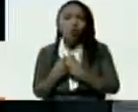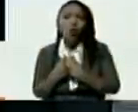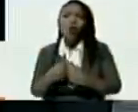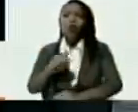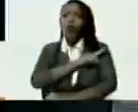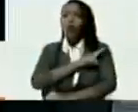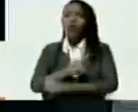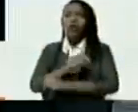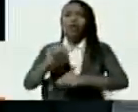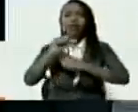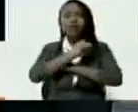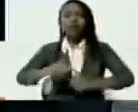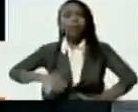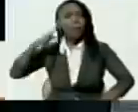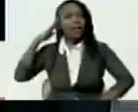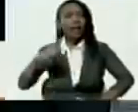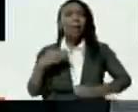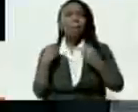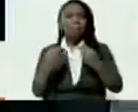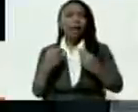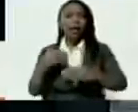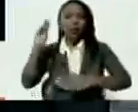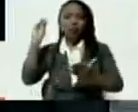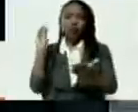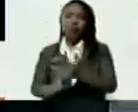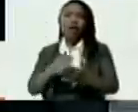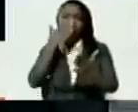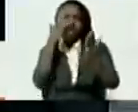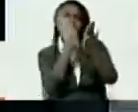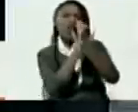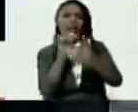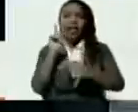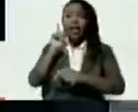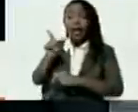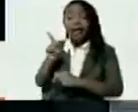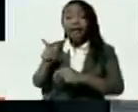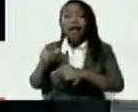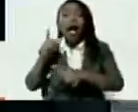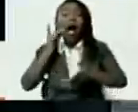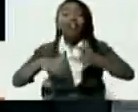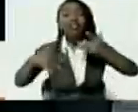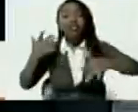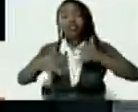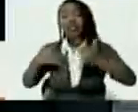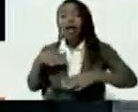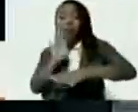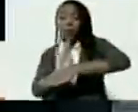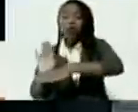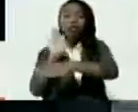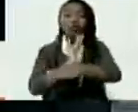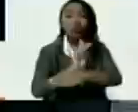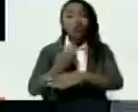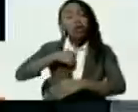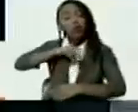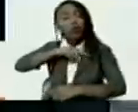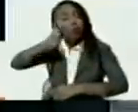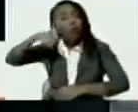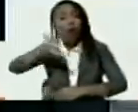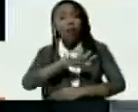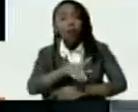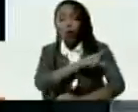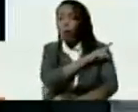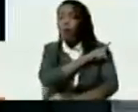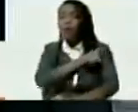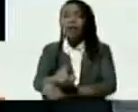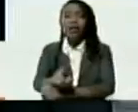Fuerza Armada Nacional Bolivariana para que se ponga al frente de todas las actividades de protección de nuestro pueblo y de